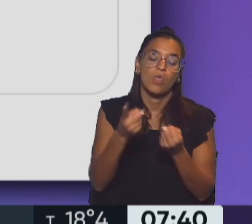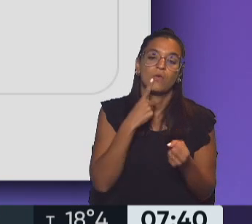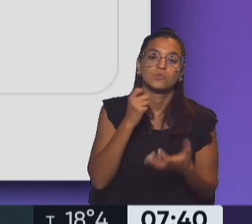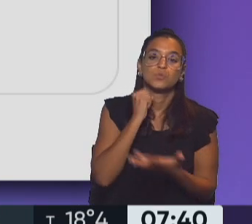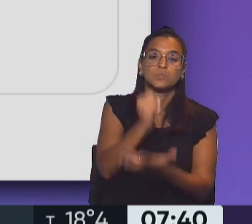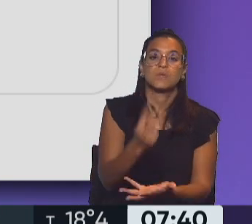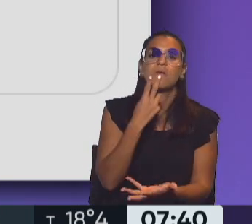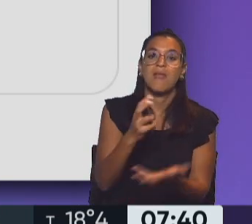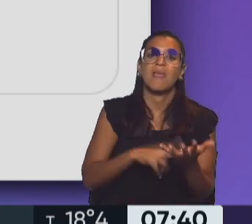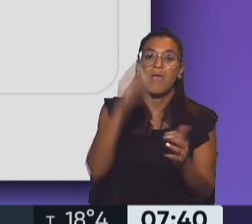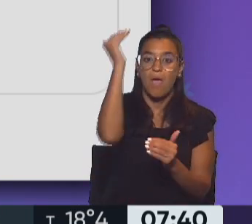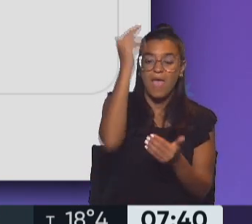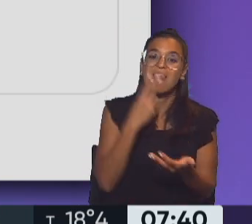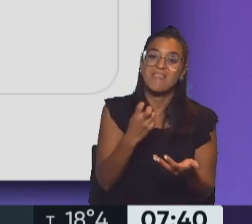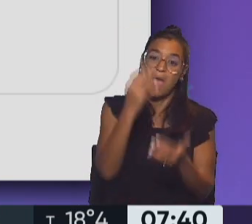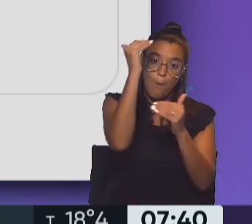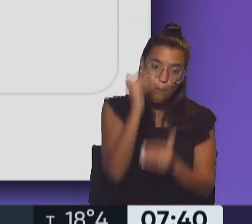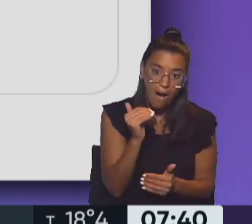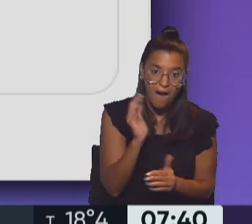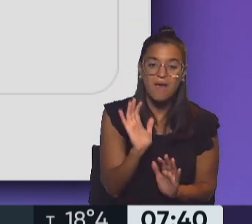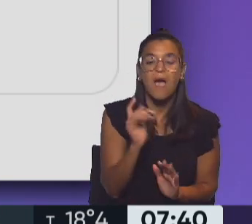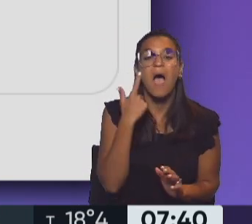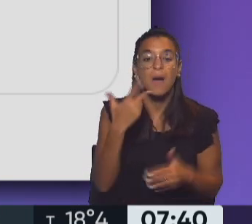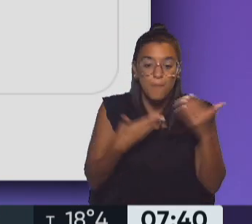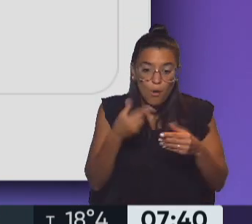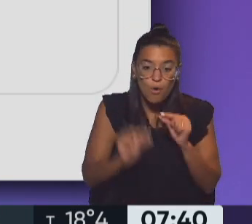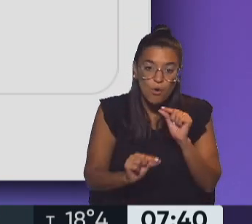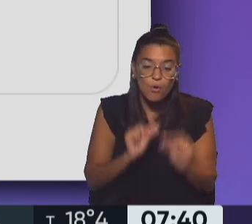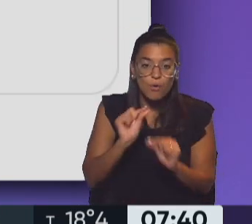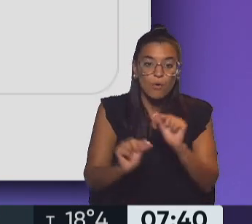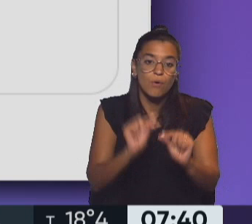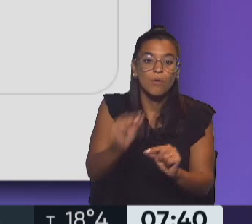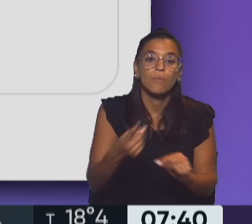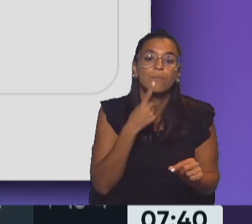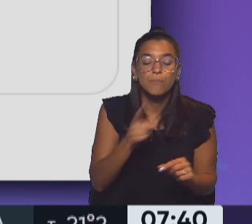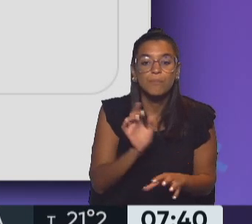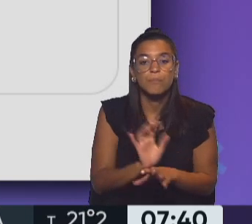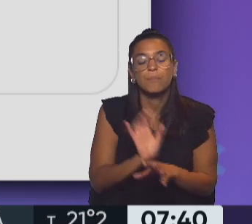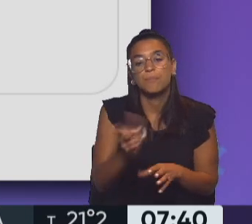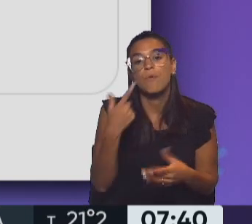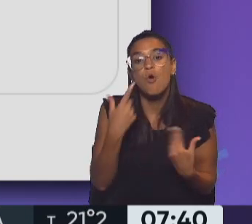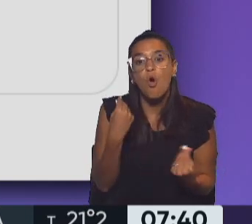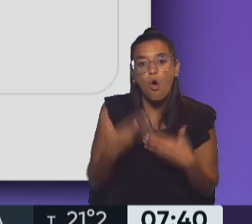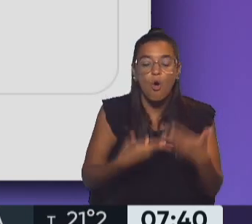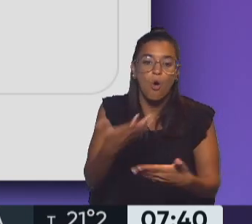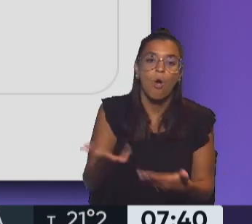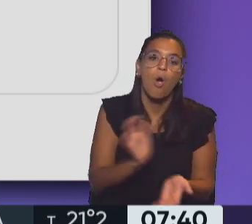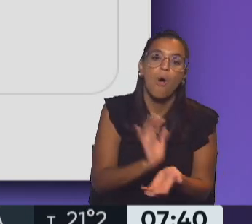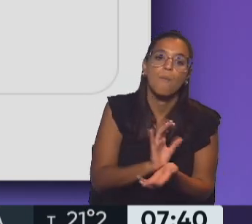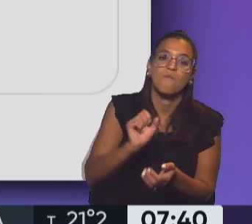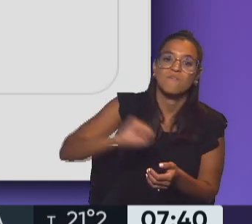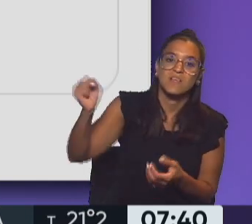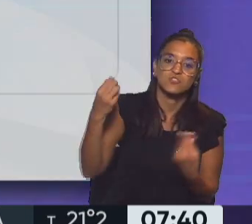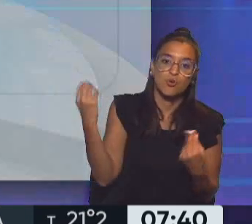subsidios energéticos de forma progresiva. Bueno, habrá que ver de esa forma progresiva cómo se va a hacer, como decías, y cómo va a impactar eso en la inflación.